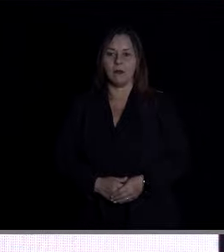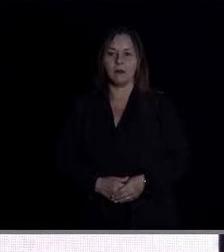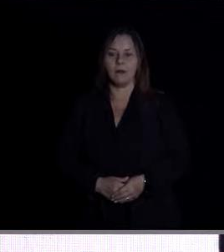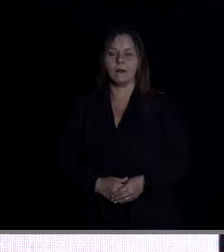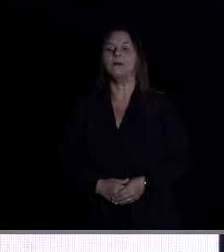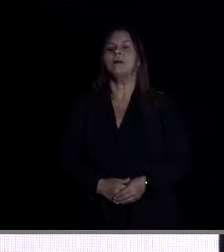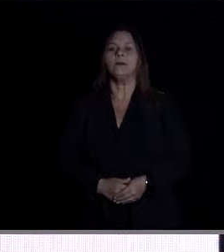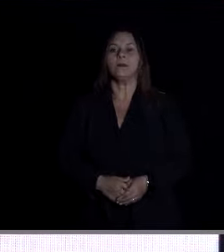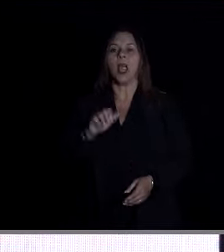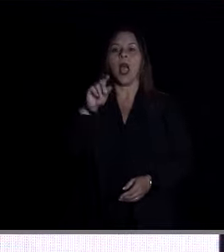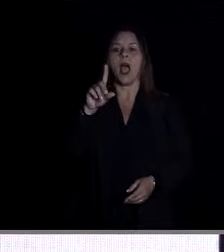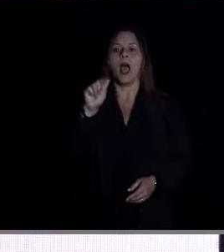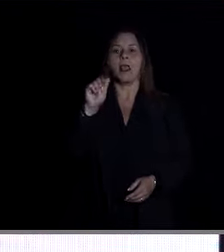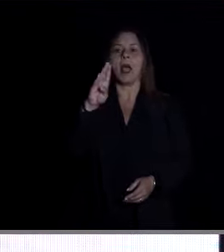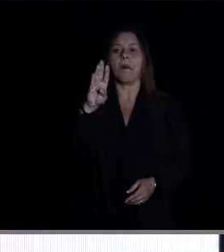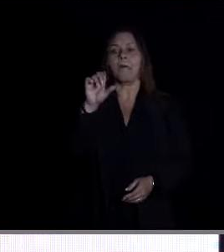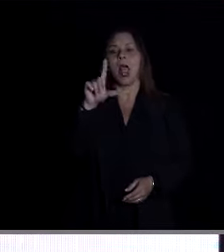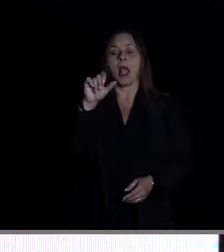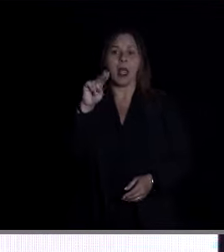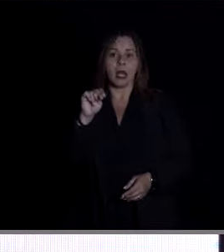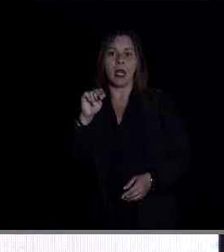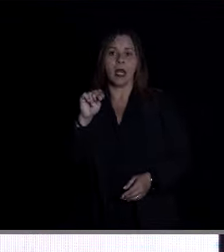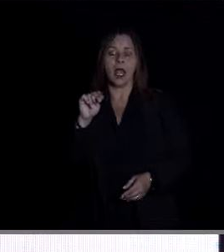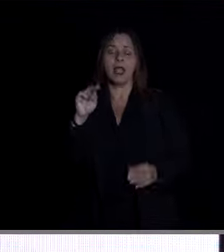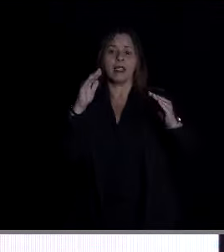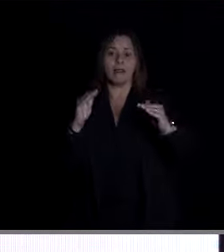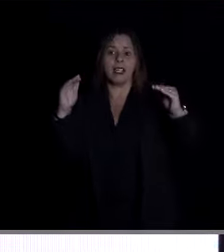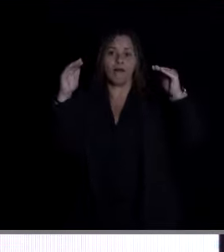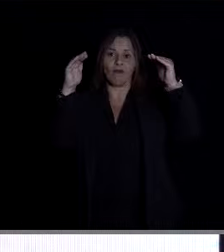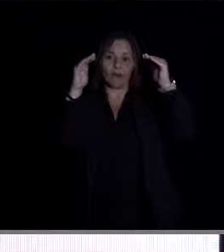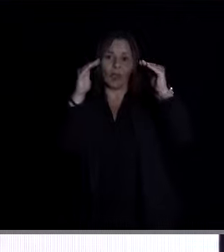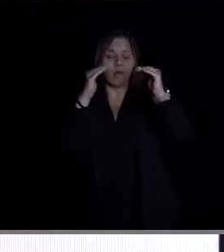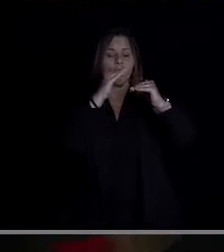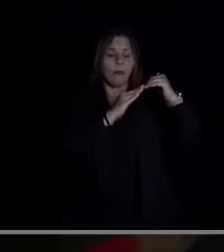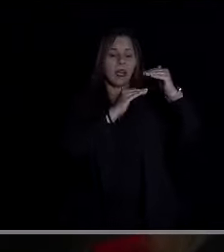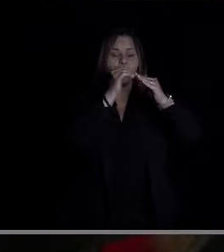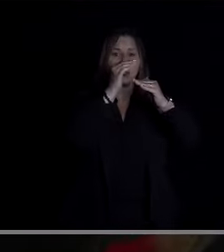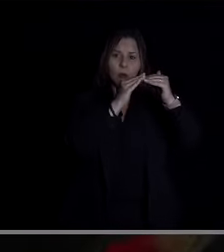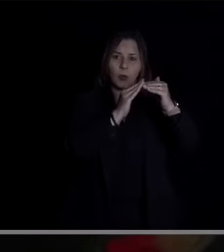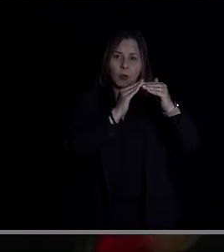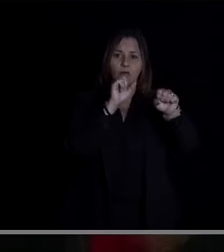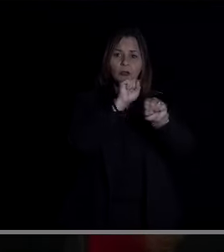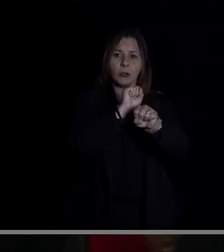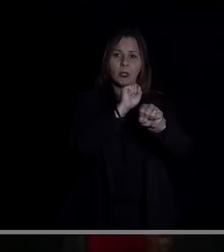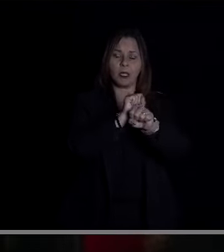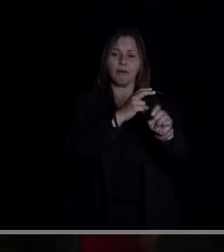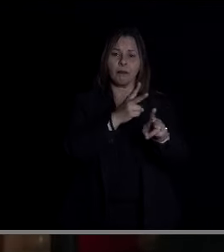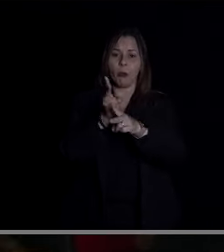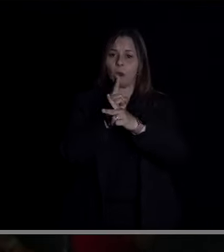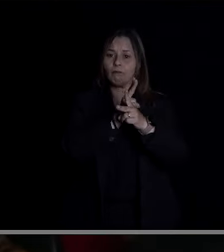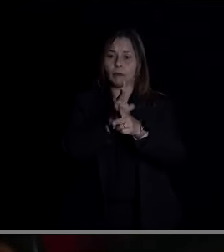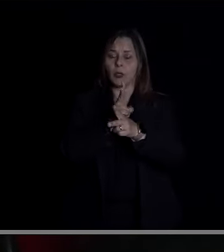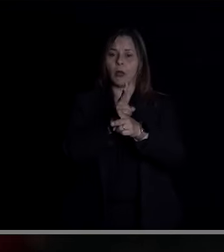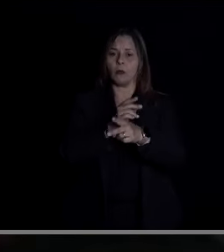La señora Ada Belén Caballero Miranda, secretaria de la Secretaría de Infraestructura, Ornato y Conservación.